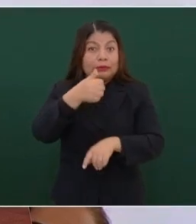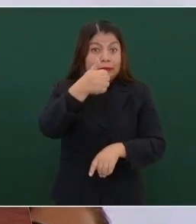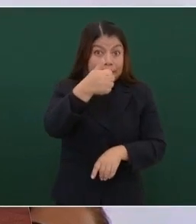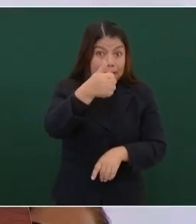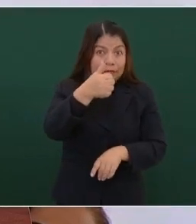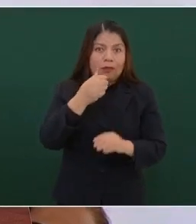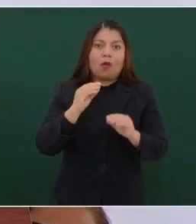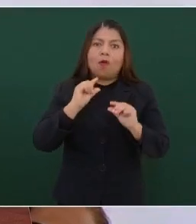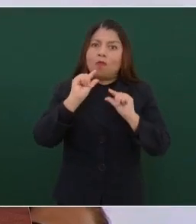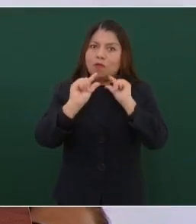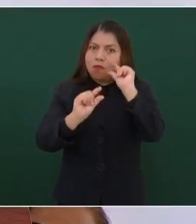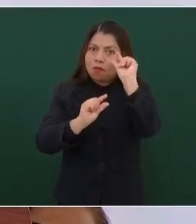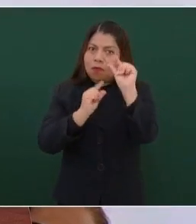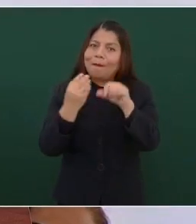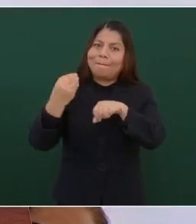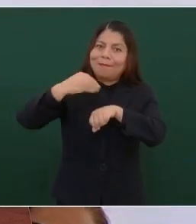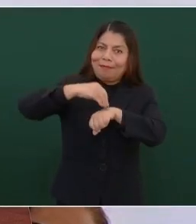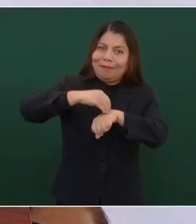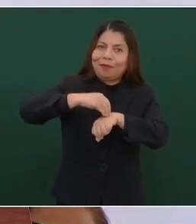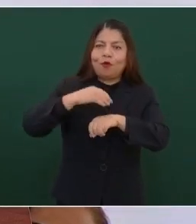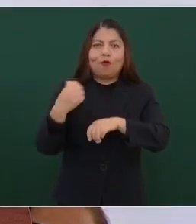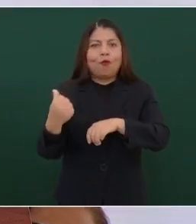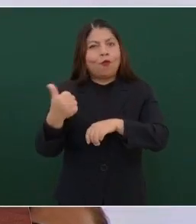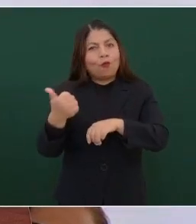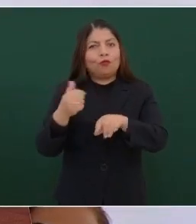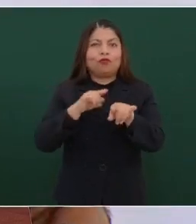trenes, pero ese es el propósito.